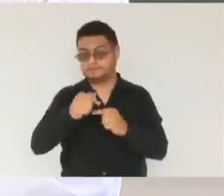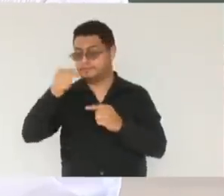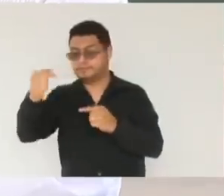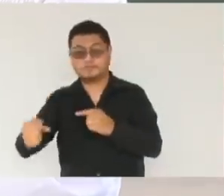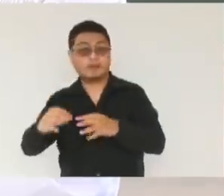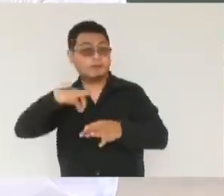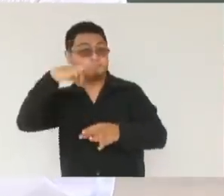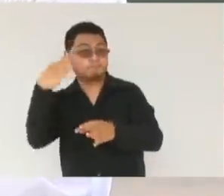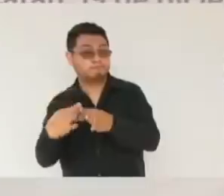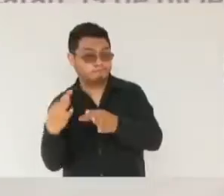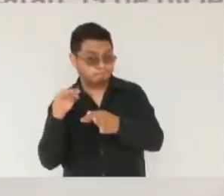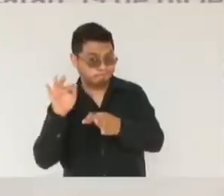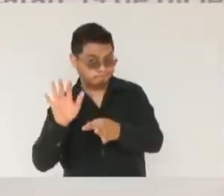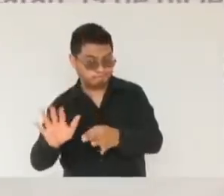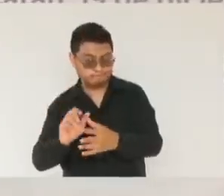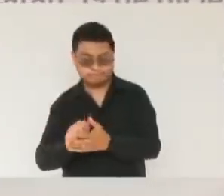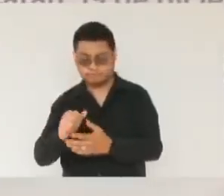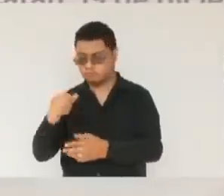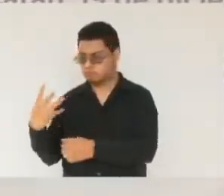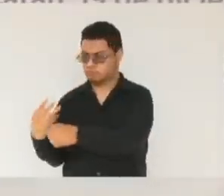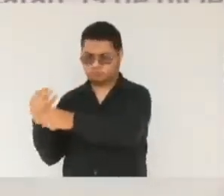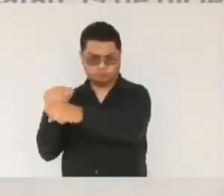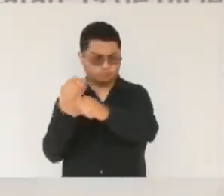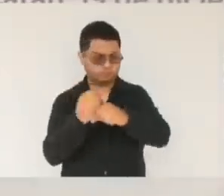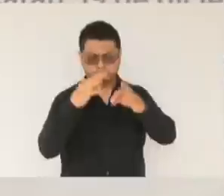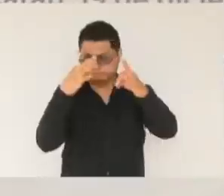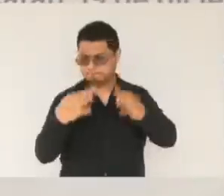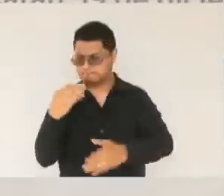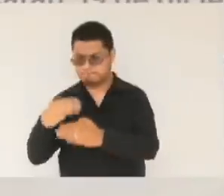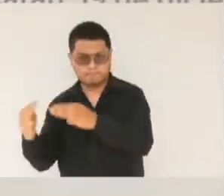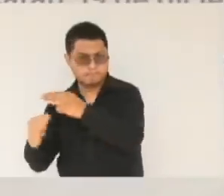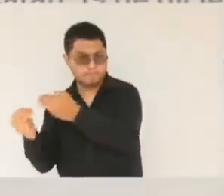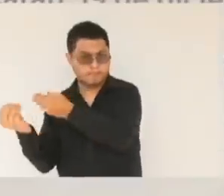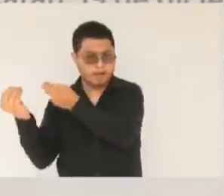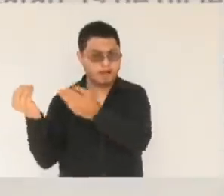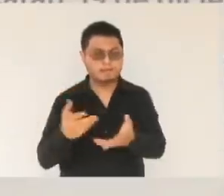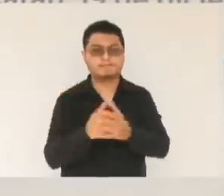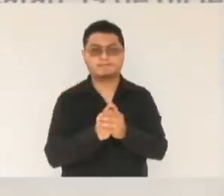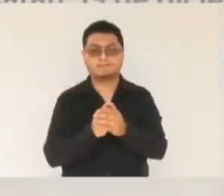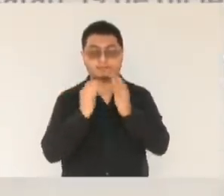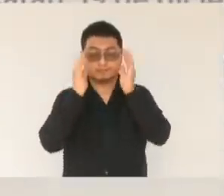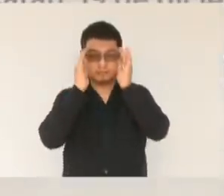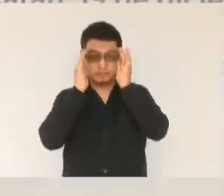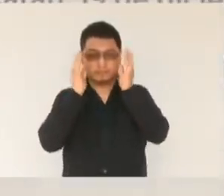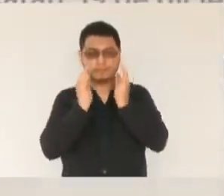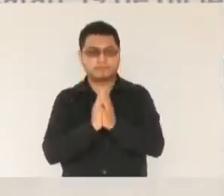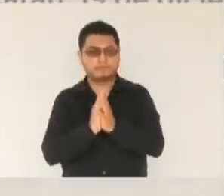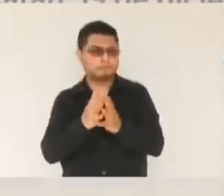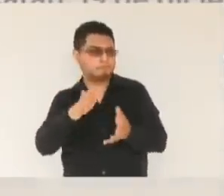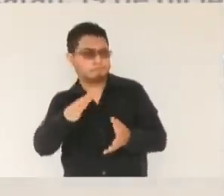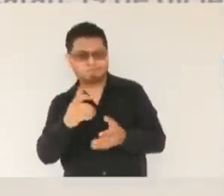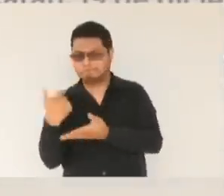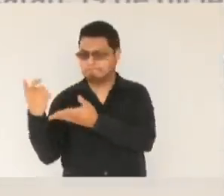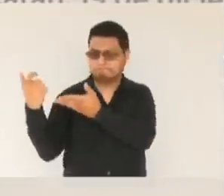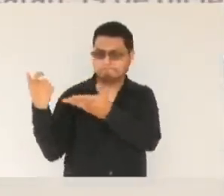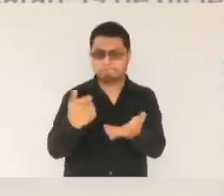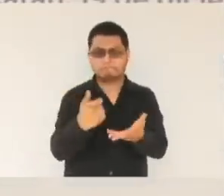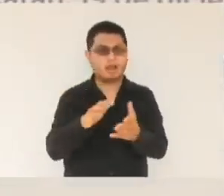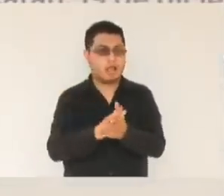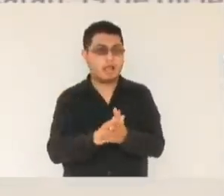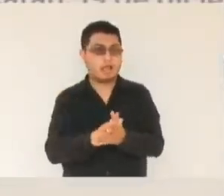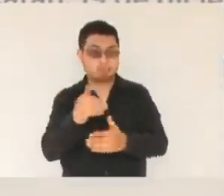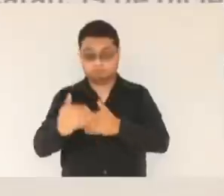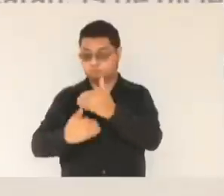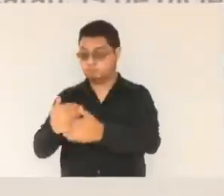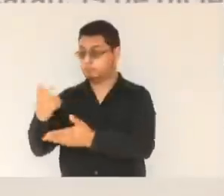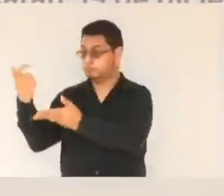ejecutada, suministros e instalaciones fijas. La inversión realizada ha derivado en la generación a día de